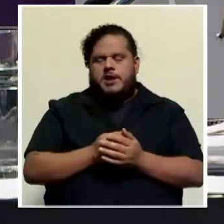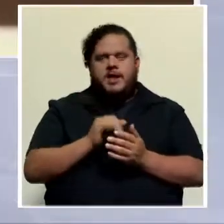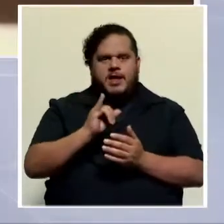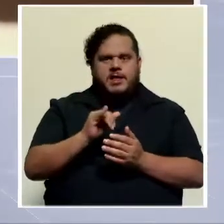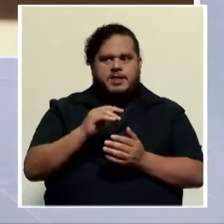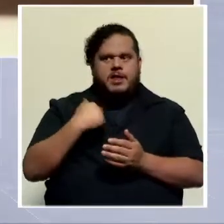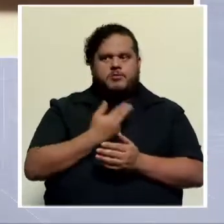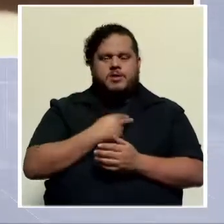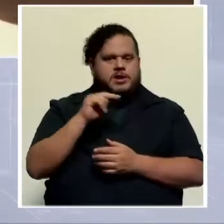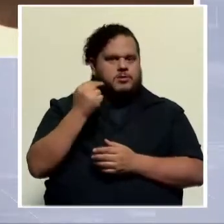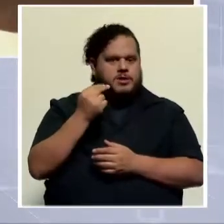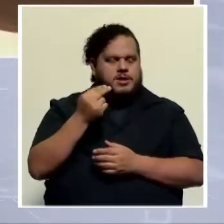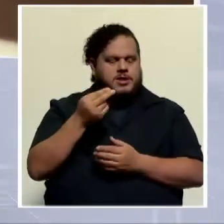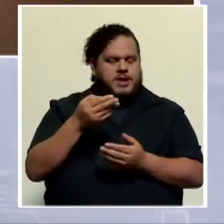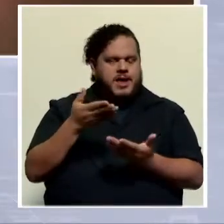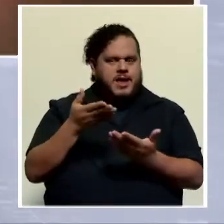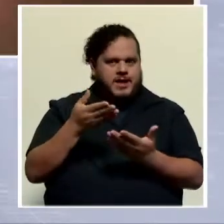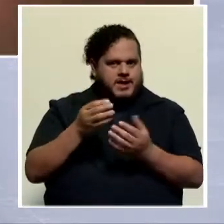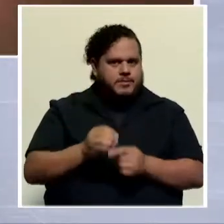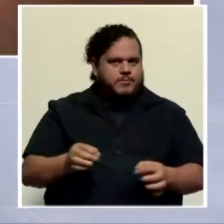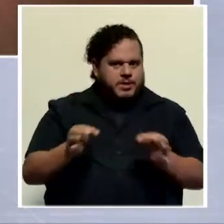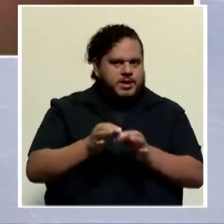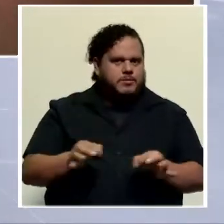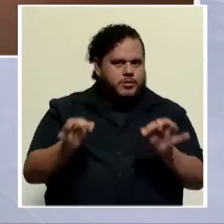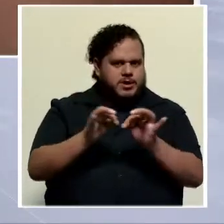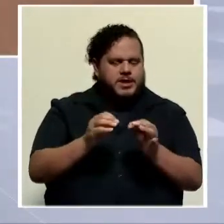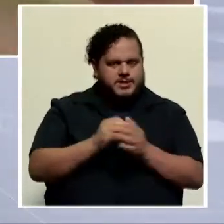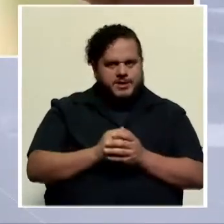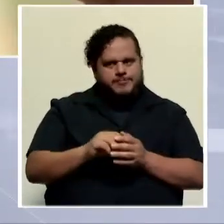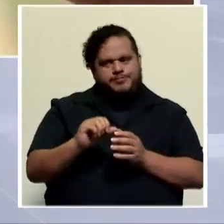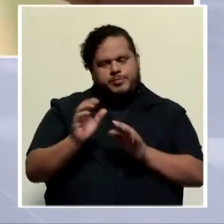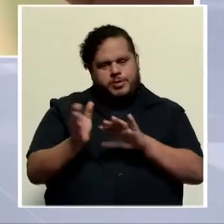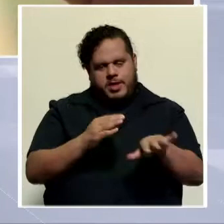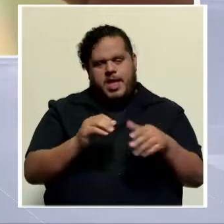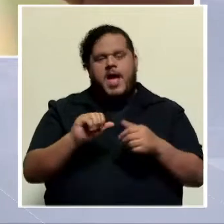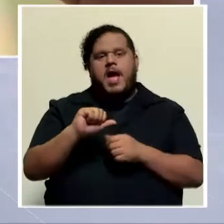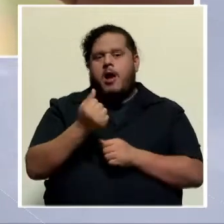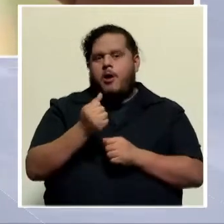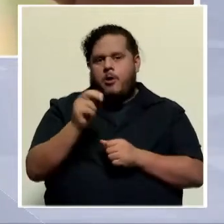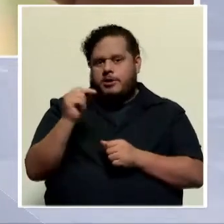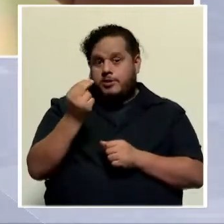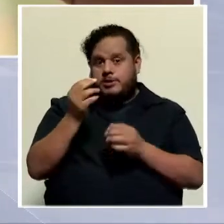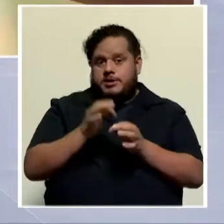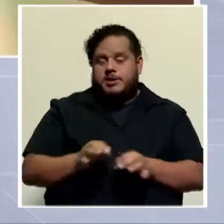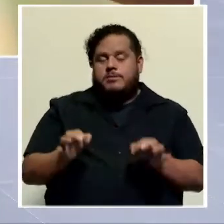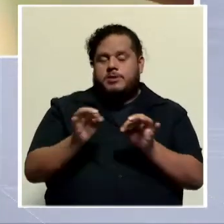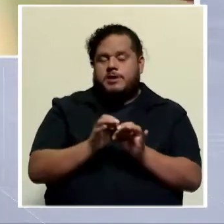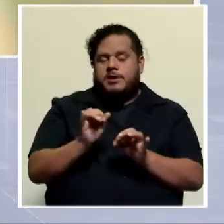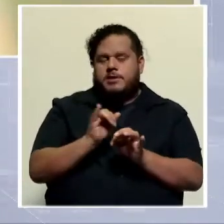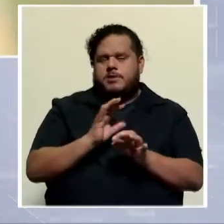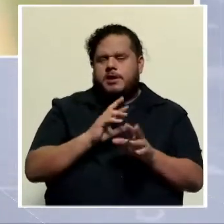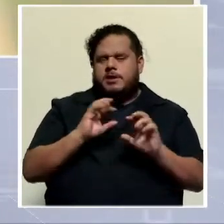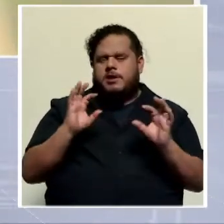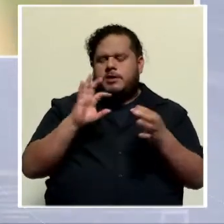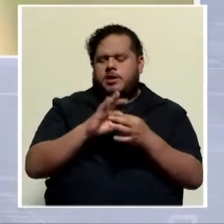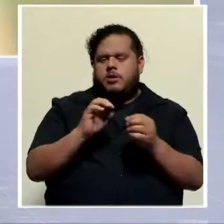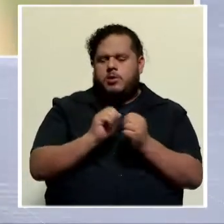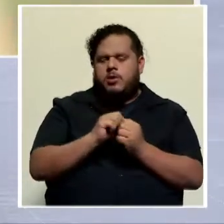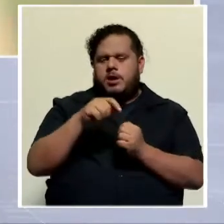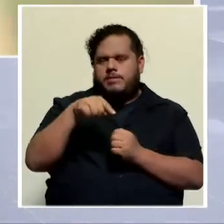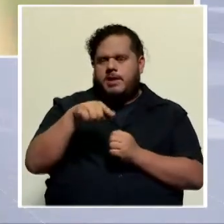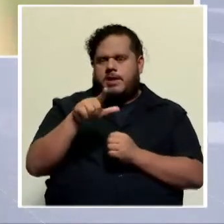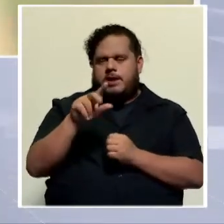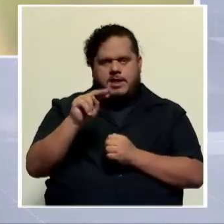caliente. La otra, que quiero que conversemos con Ernesto, también tiene que ver con Liberación Nacional,